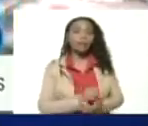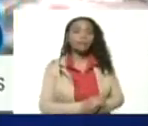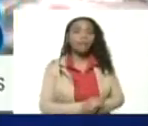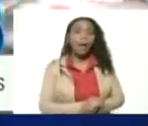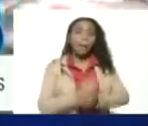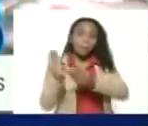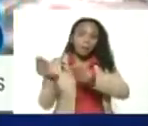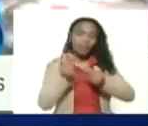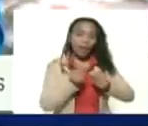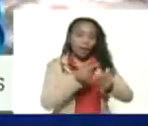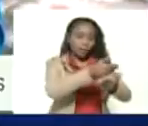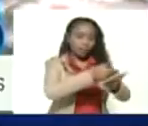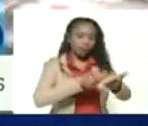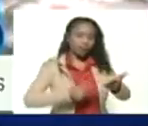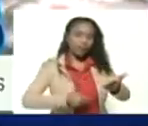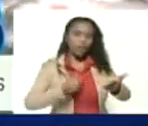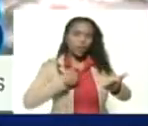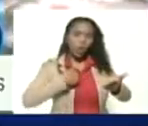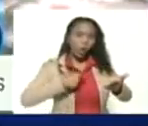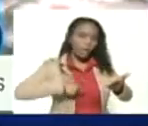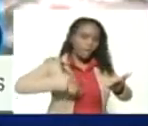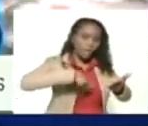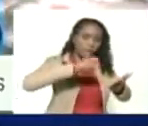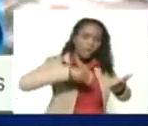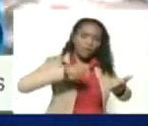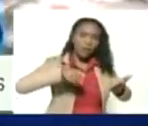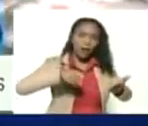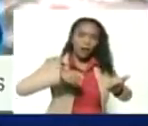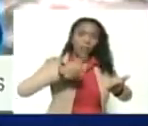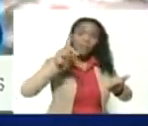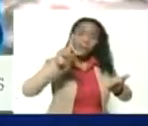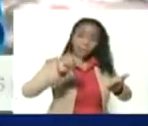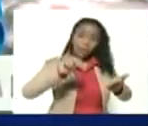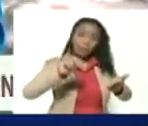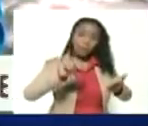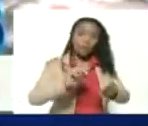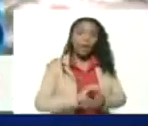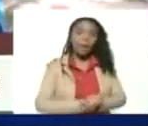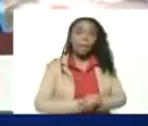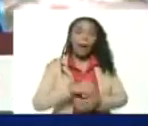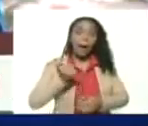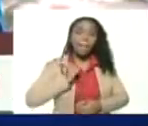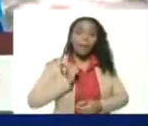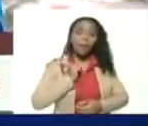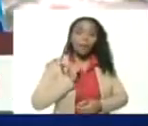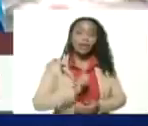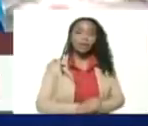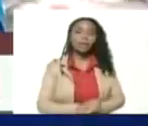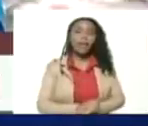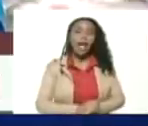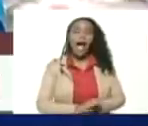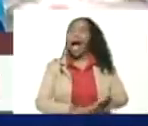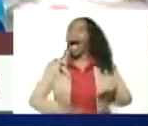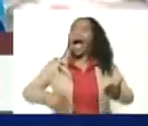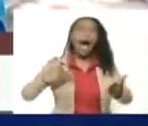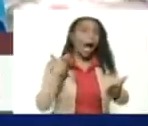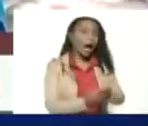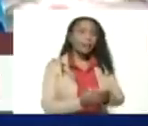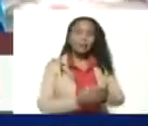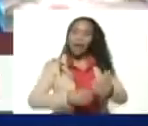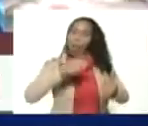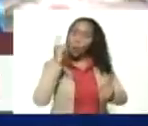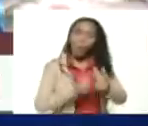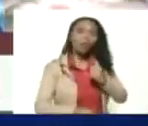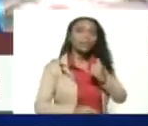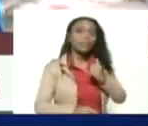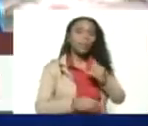un decreto que voy a firmar también para aprovechar hasta el último recurso que hay por